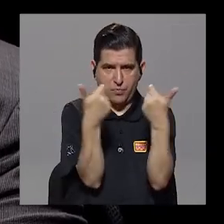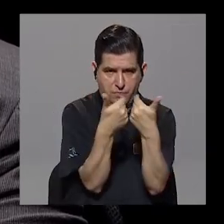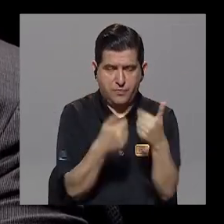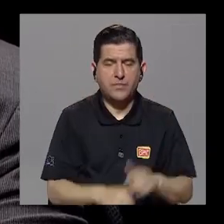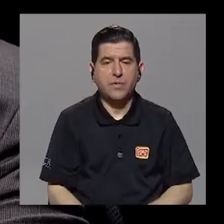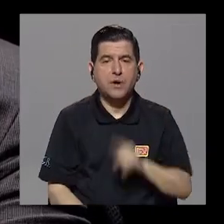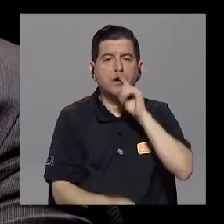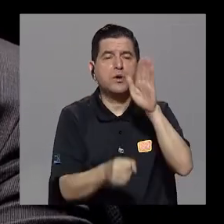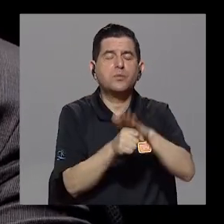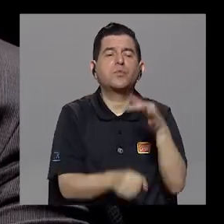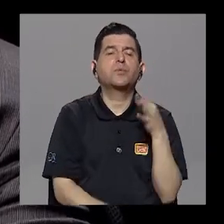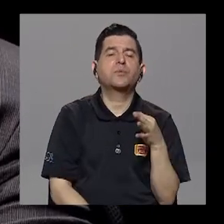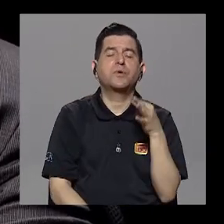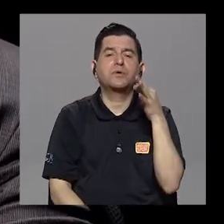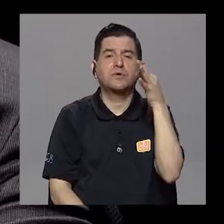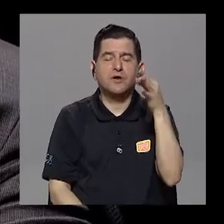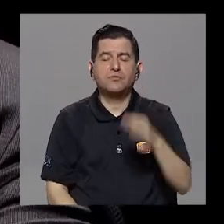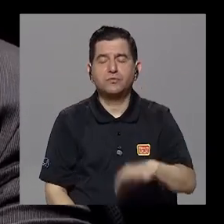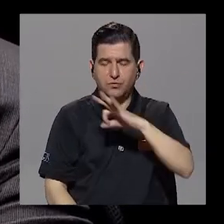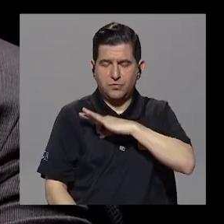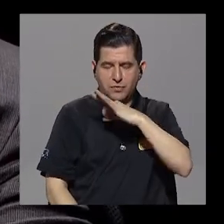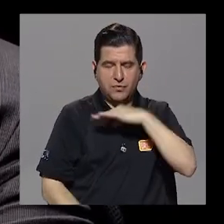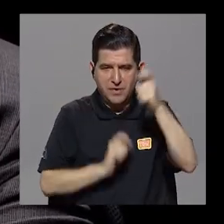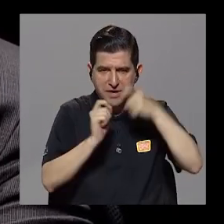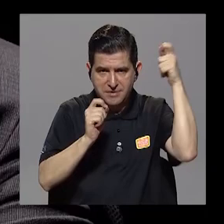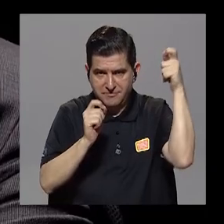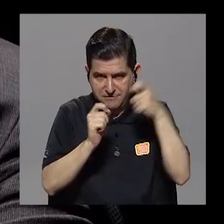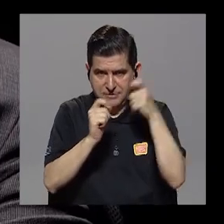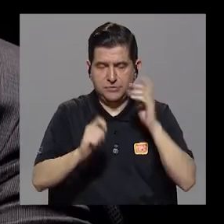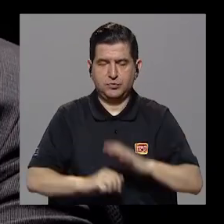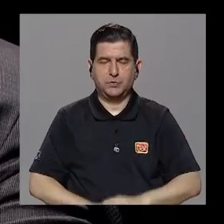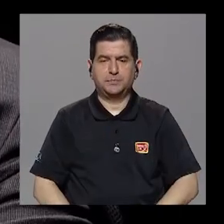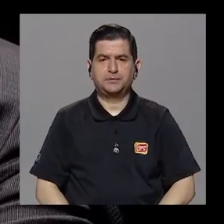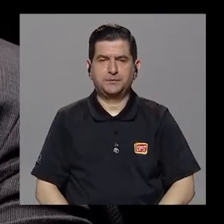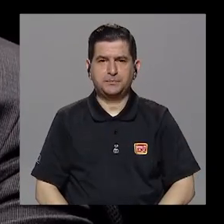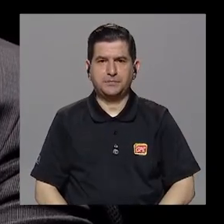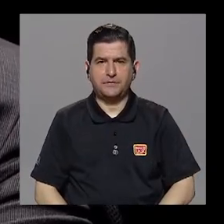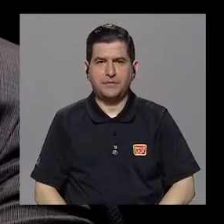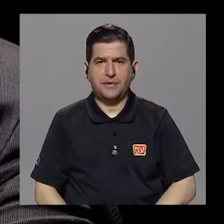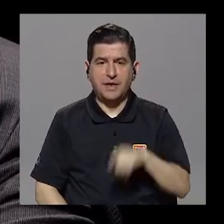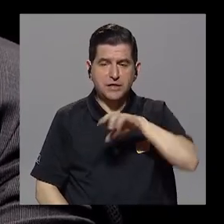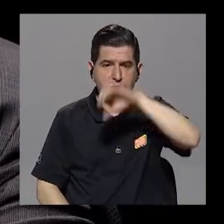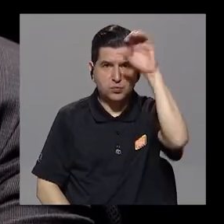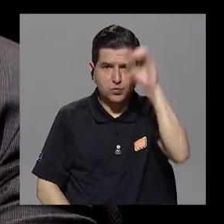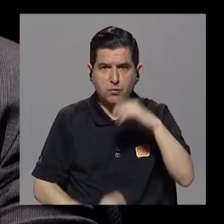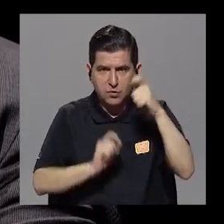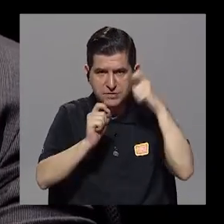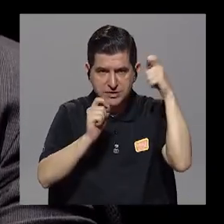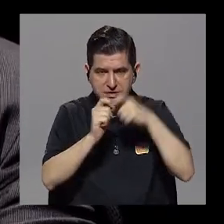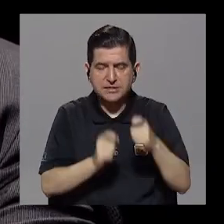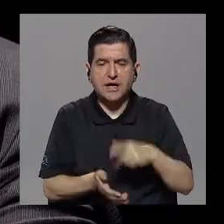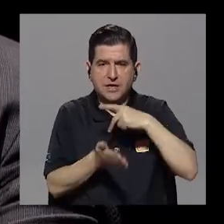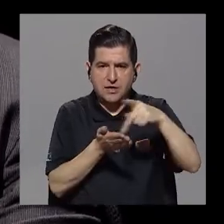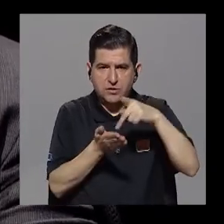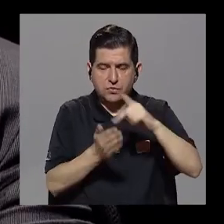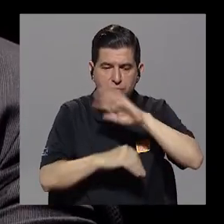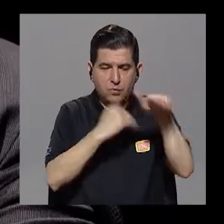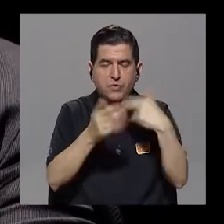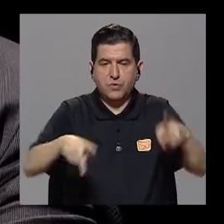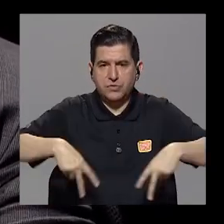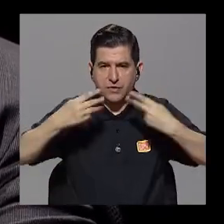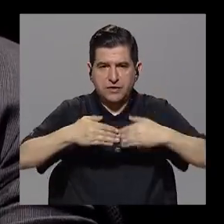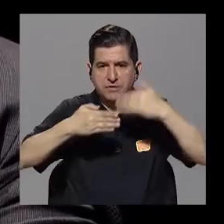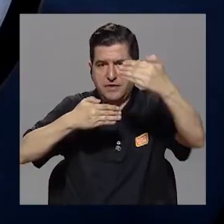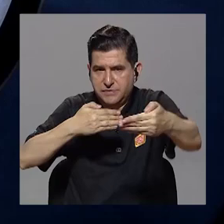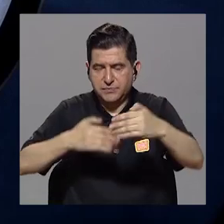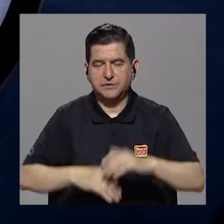colectiva que promete unos beneficios definidos. Y digamos que te van a dar tanto por ciento de tu salario por el resto de tu